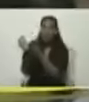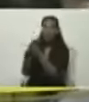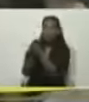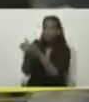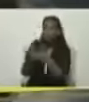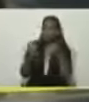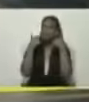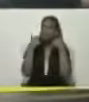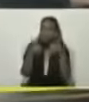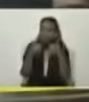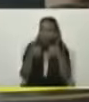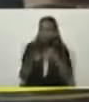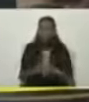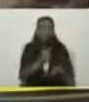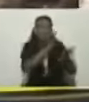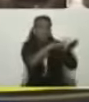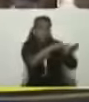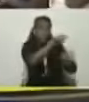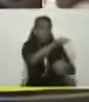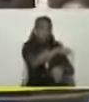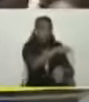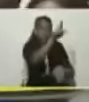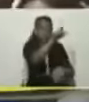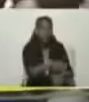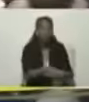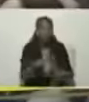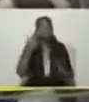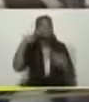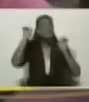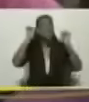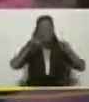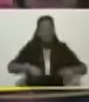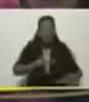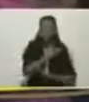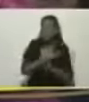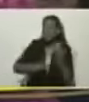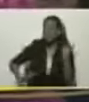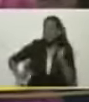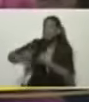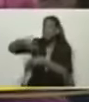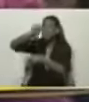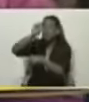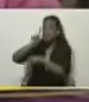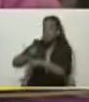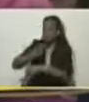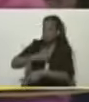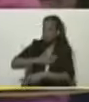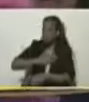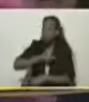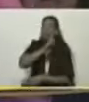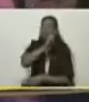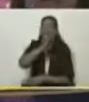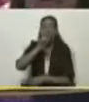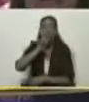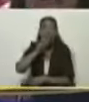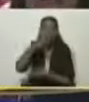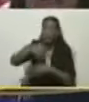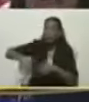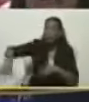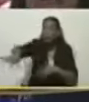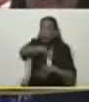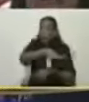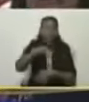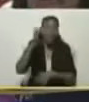Yelitze. Sí, presidente. En primer lugar, yo quería en nombre de todas